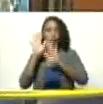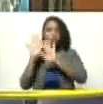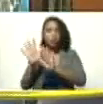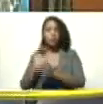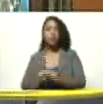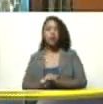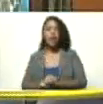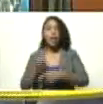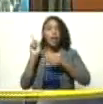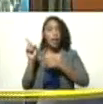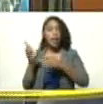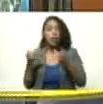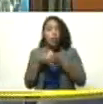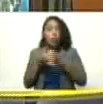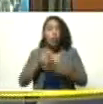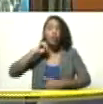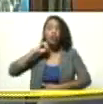histórica,